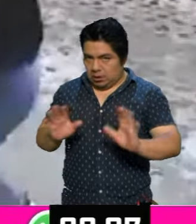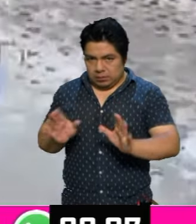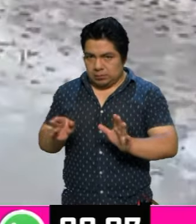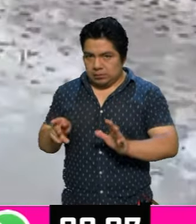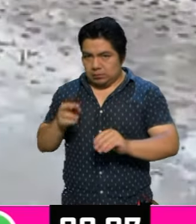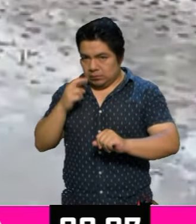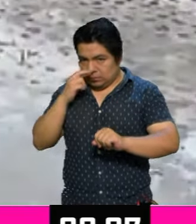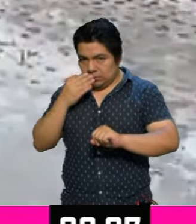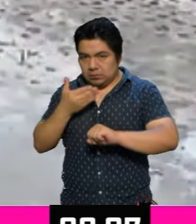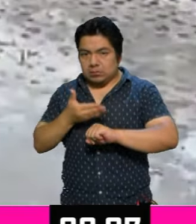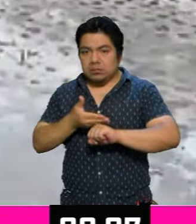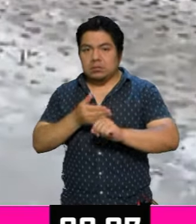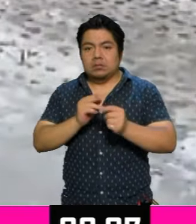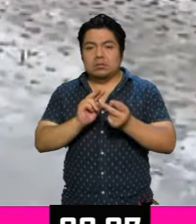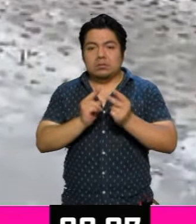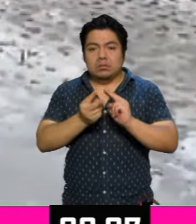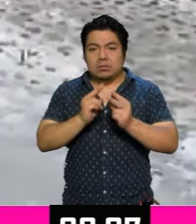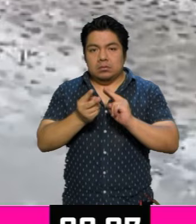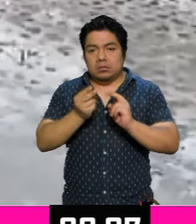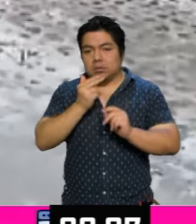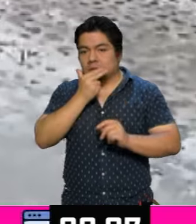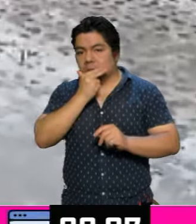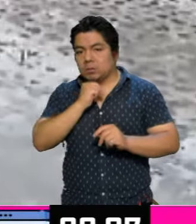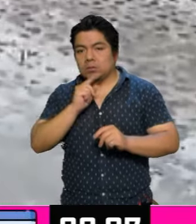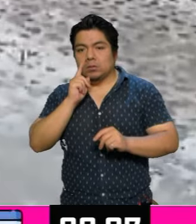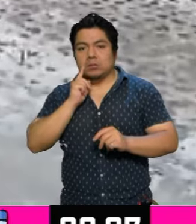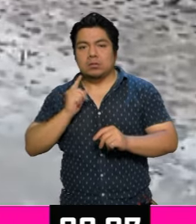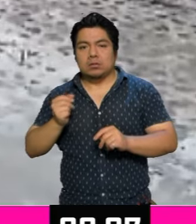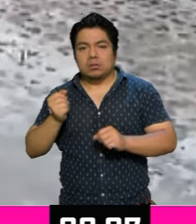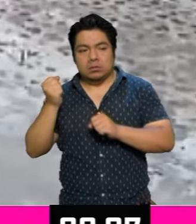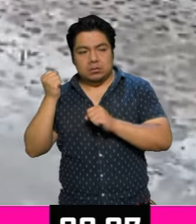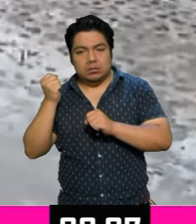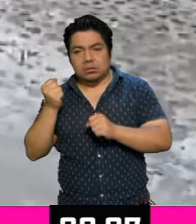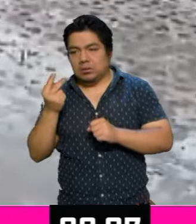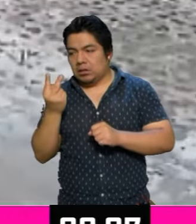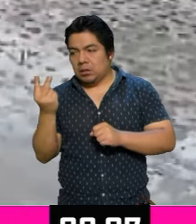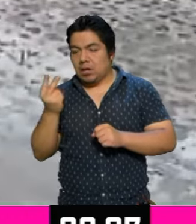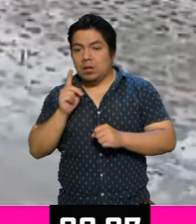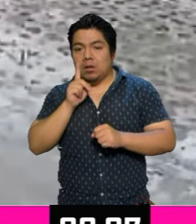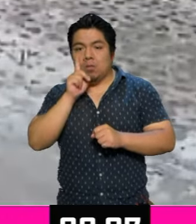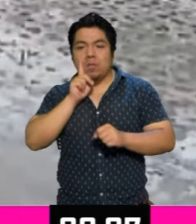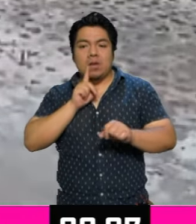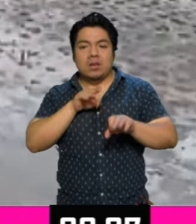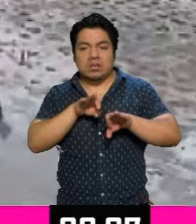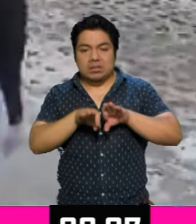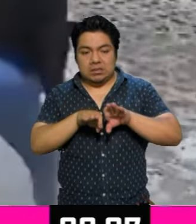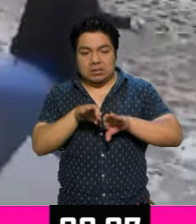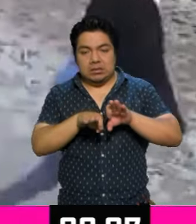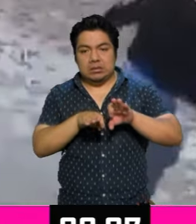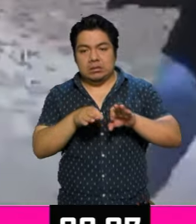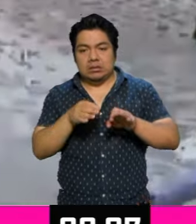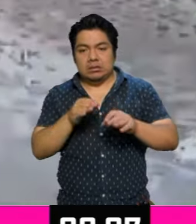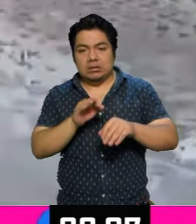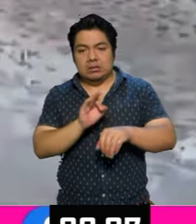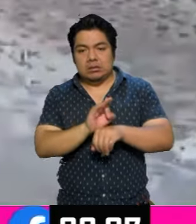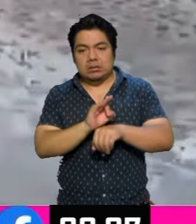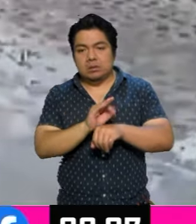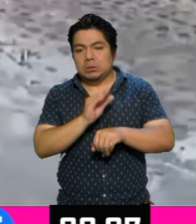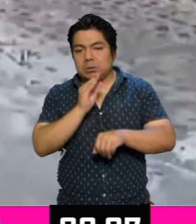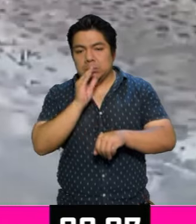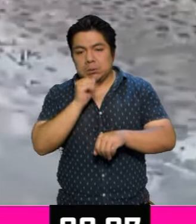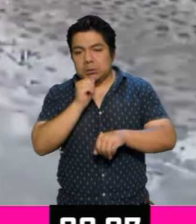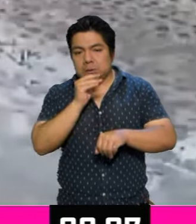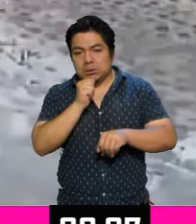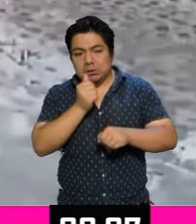y todavía está con la... No, pues ella fue a hacerle el paro, señora, las dos señoras. Pero por lo menos a ver, no la pueden levantar. Acuérdense, no